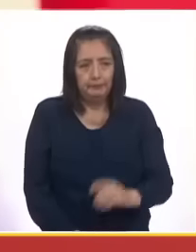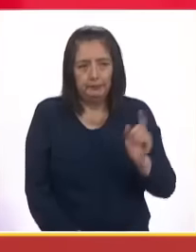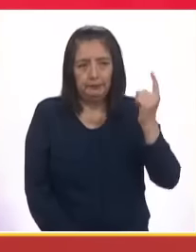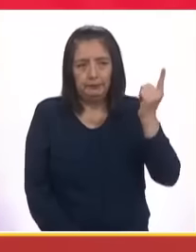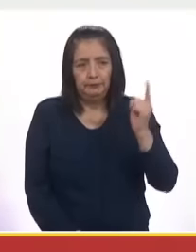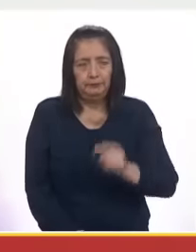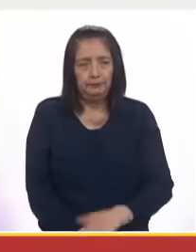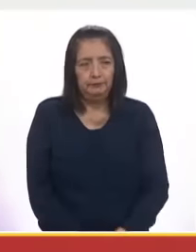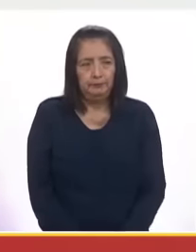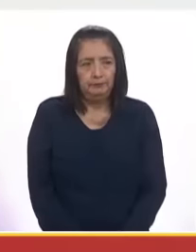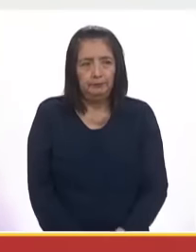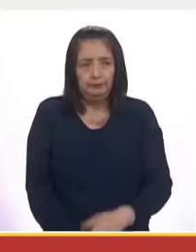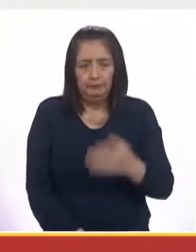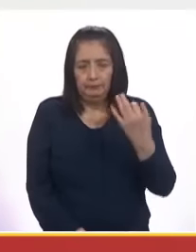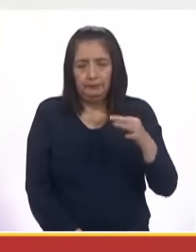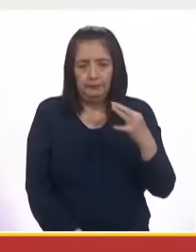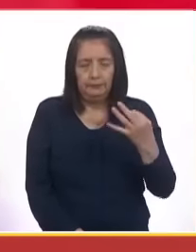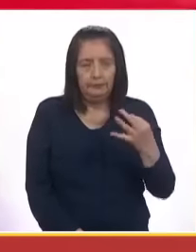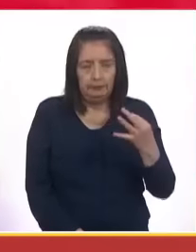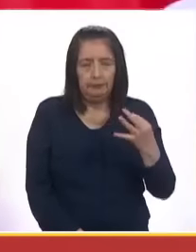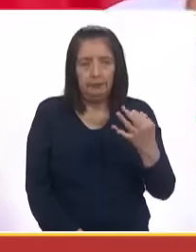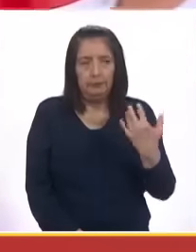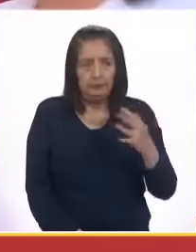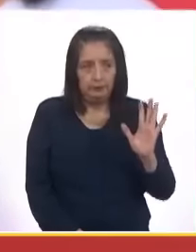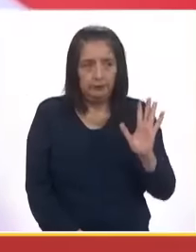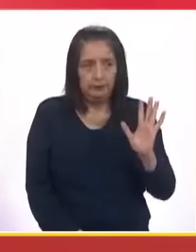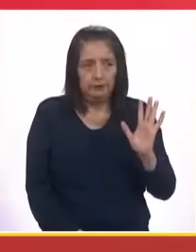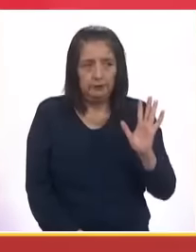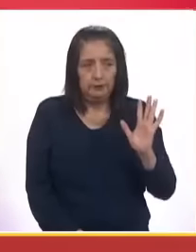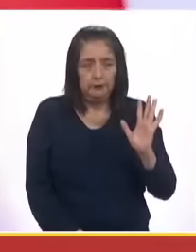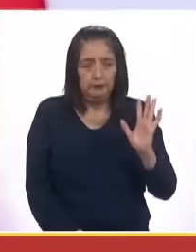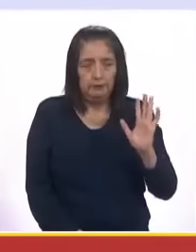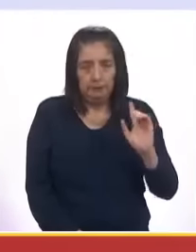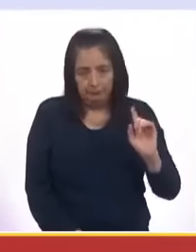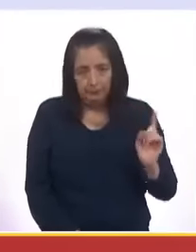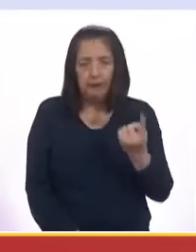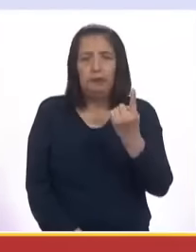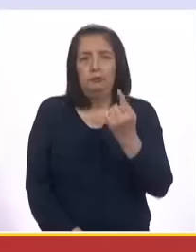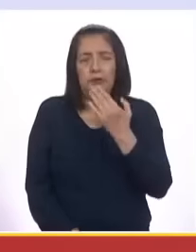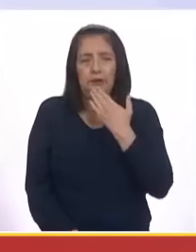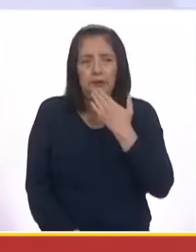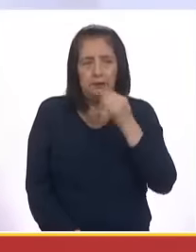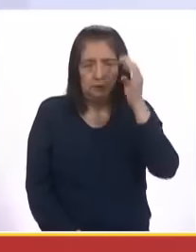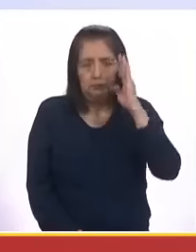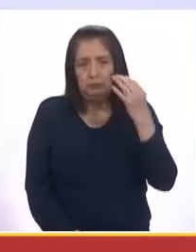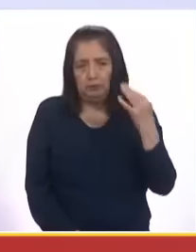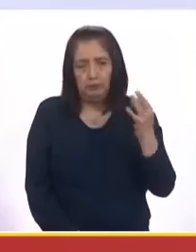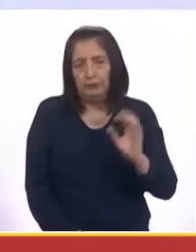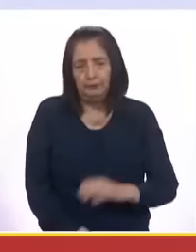primero. Siempre hay que poner por delante a Dios.